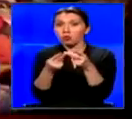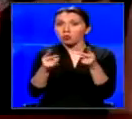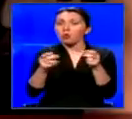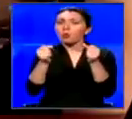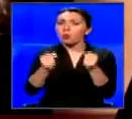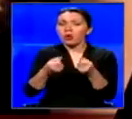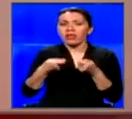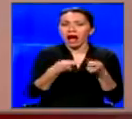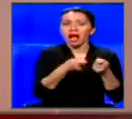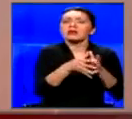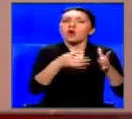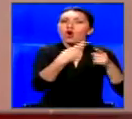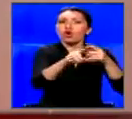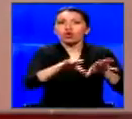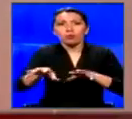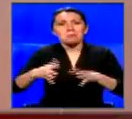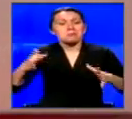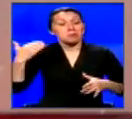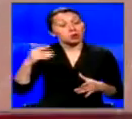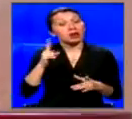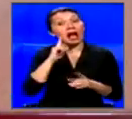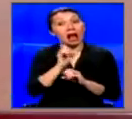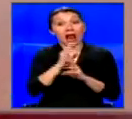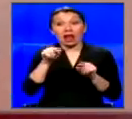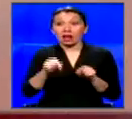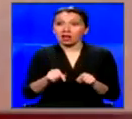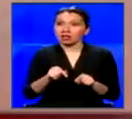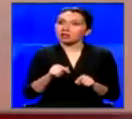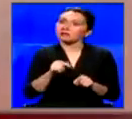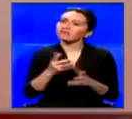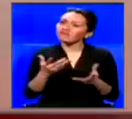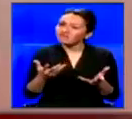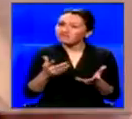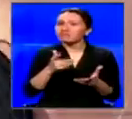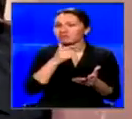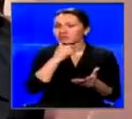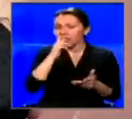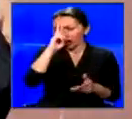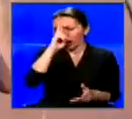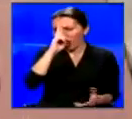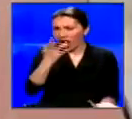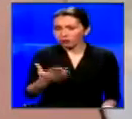cosas más importantes. Claramente aquí algo huele demasiado mal.